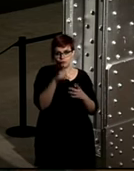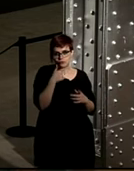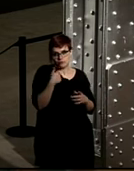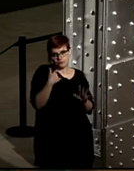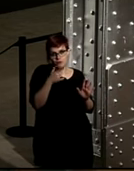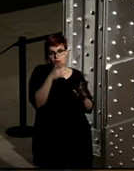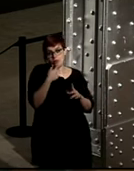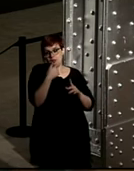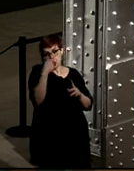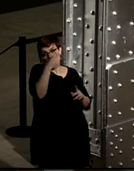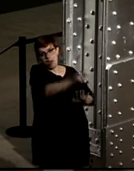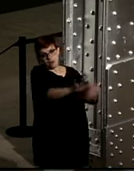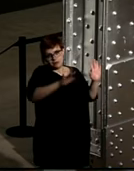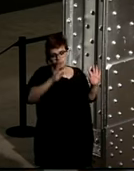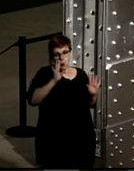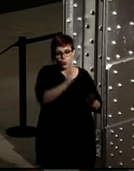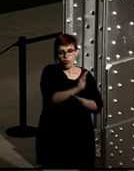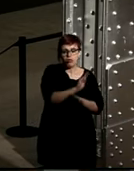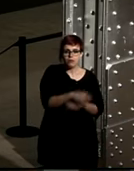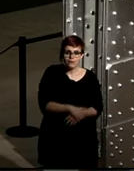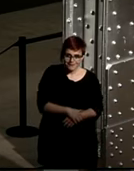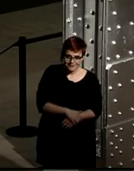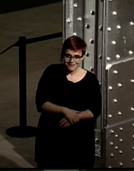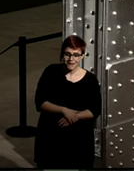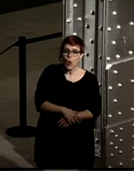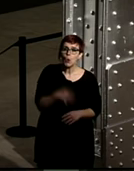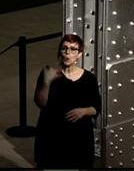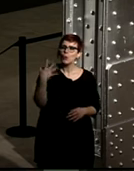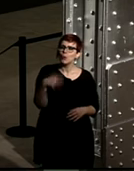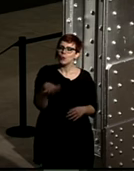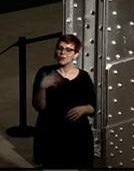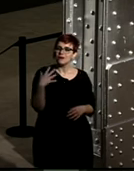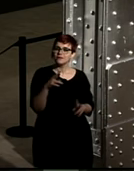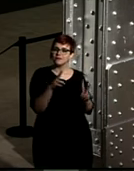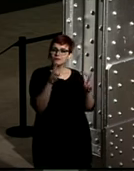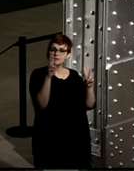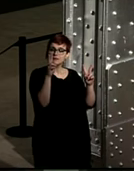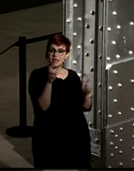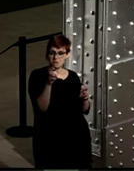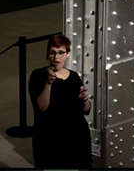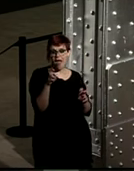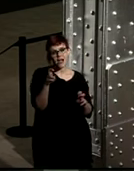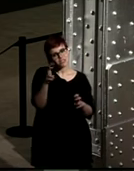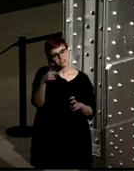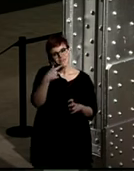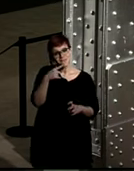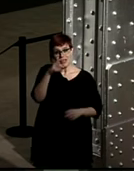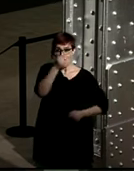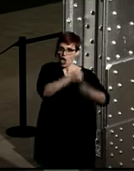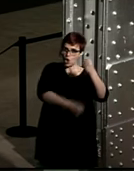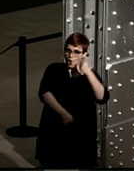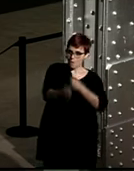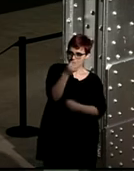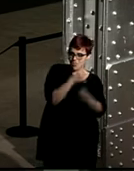centros comerciales. Sí, sí. Ojo. Eso es un tema de urbanismo. Economía y